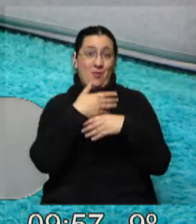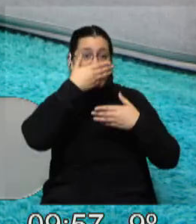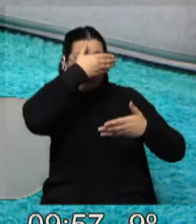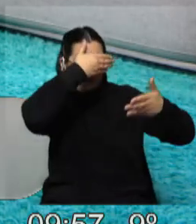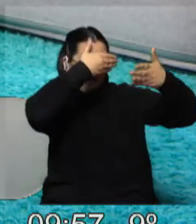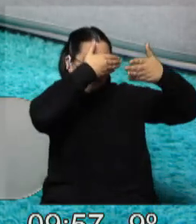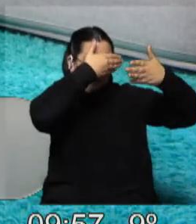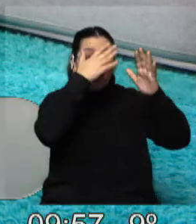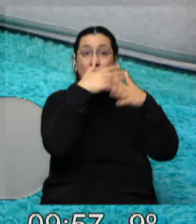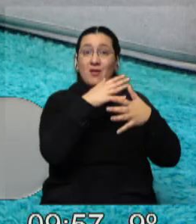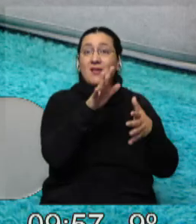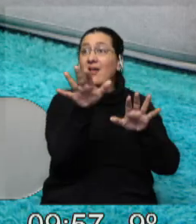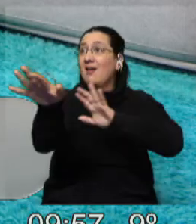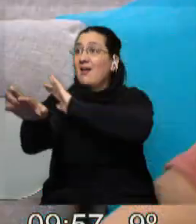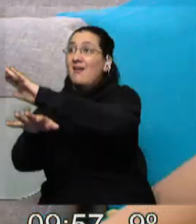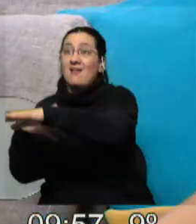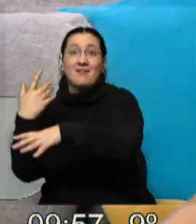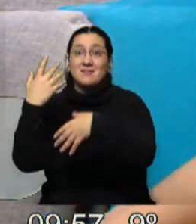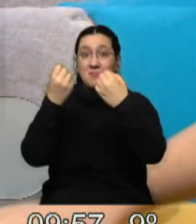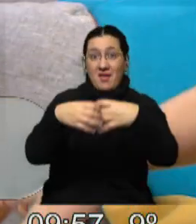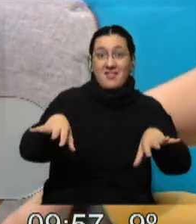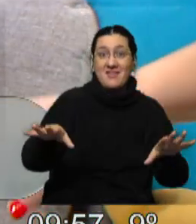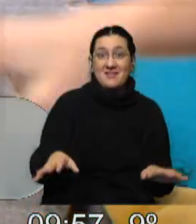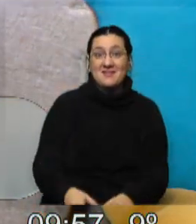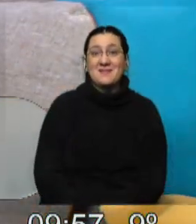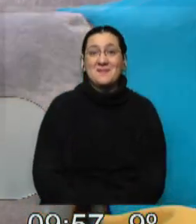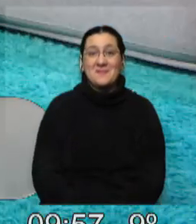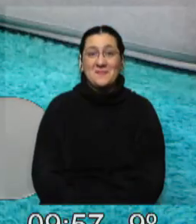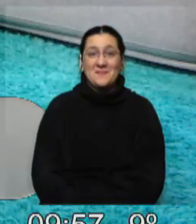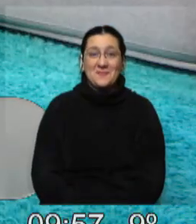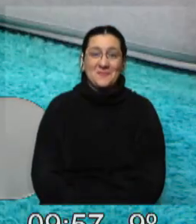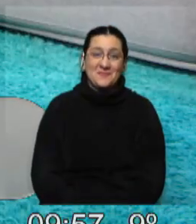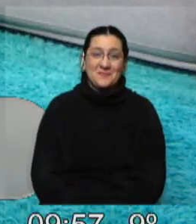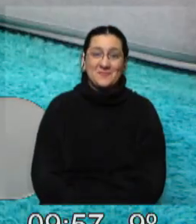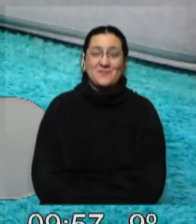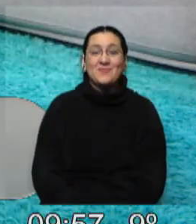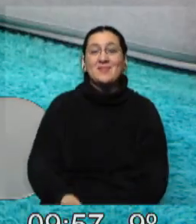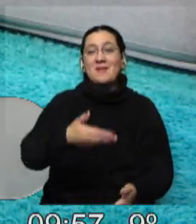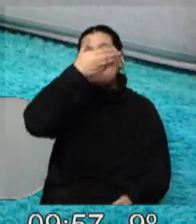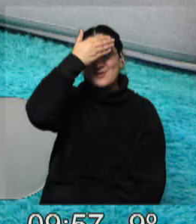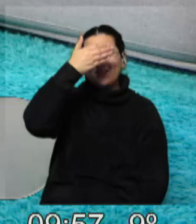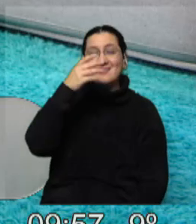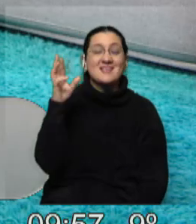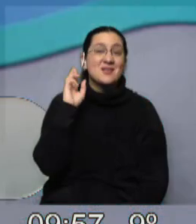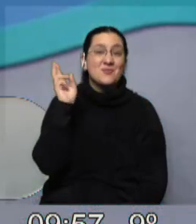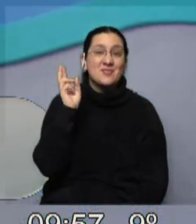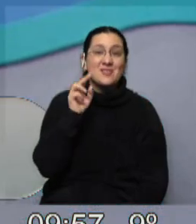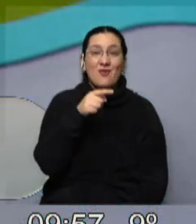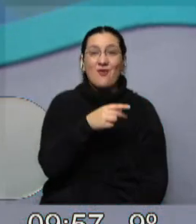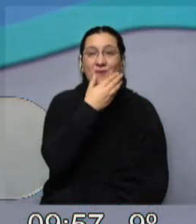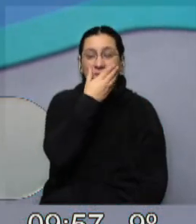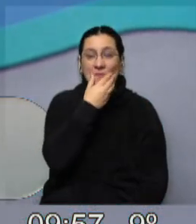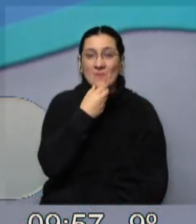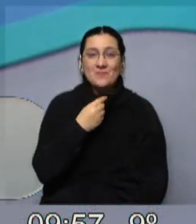que los dos se tapaban así. Hola, Yanni. Te pones esto que pero hace ruido. Ser, y ser,